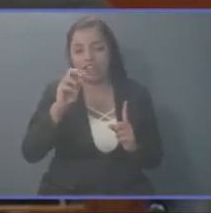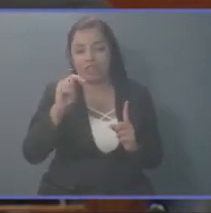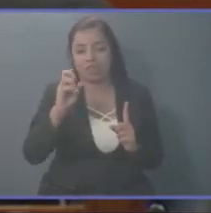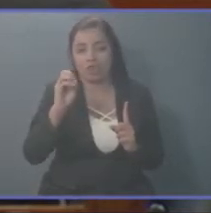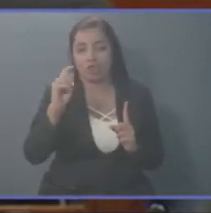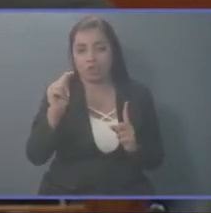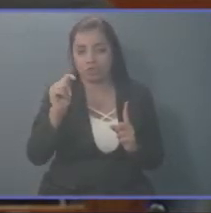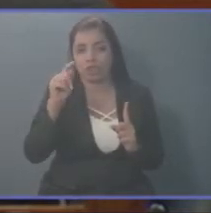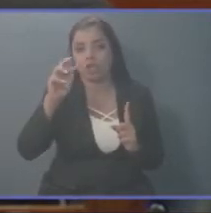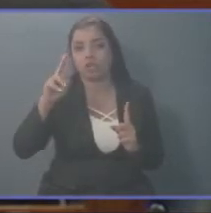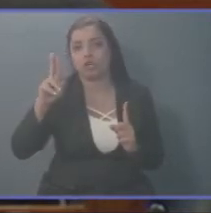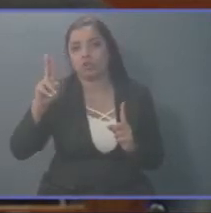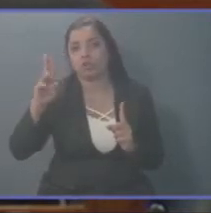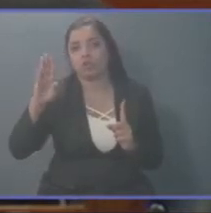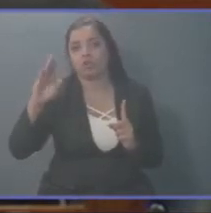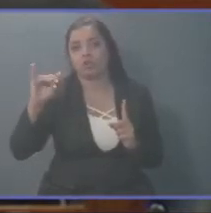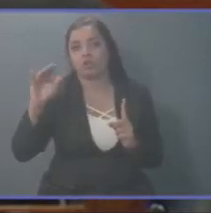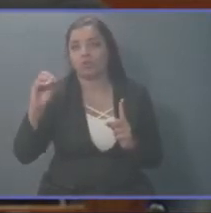yo también